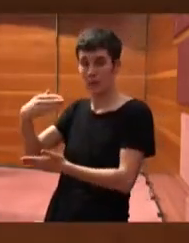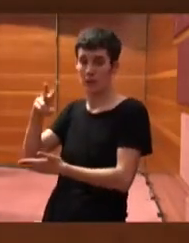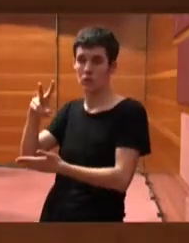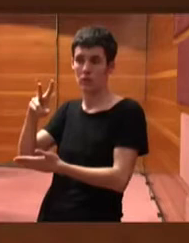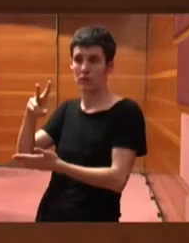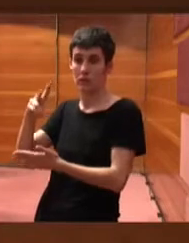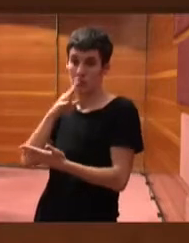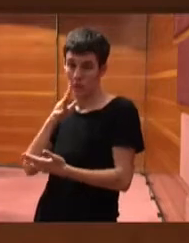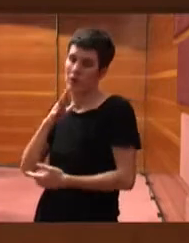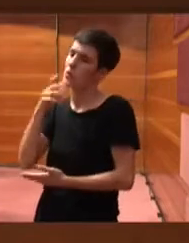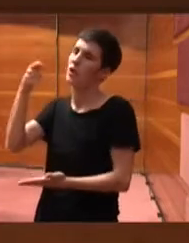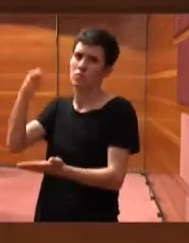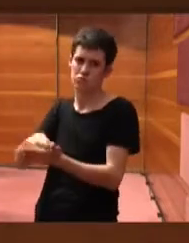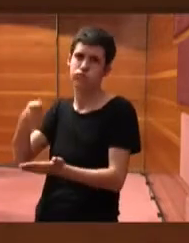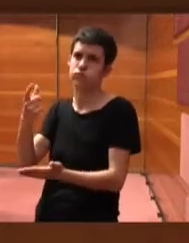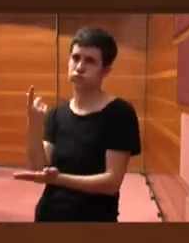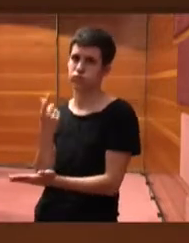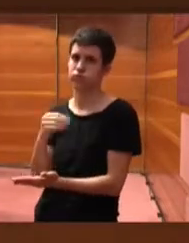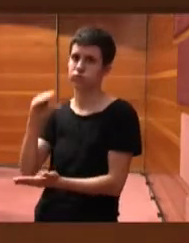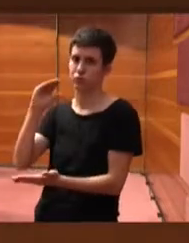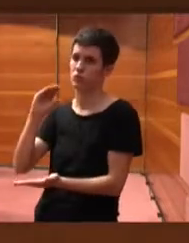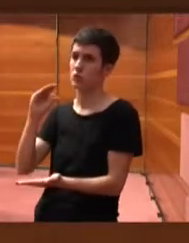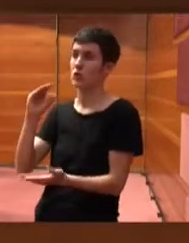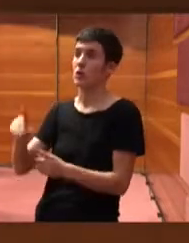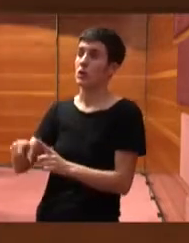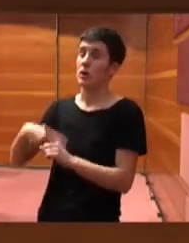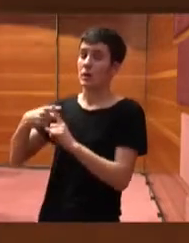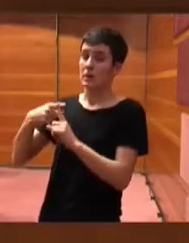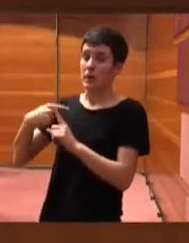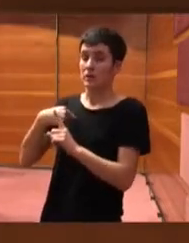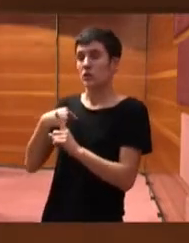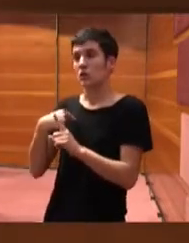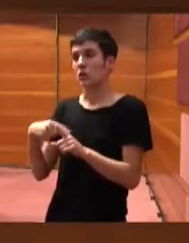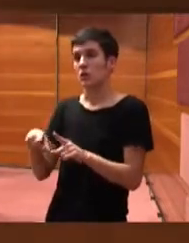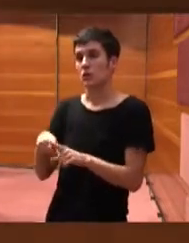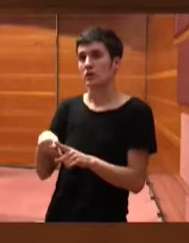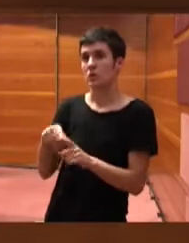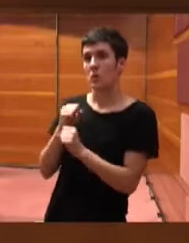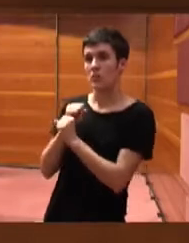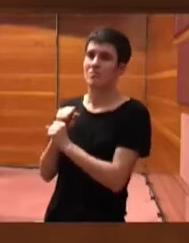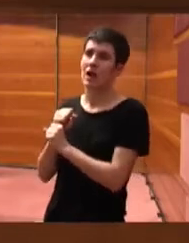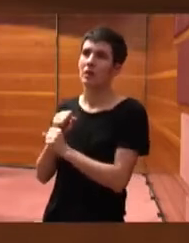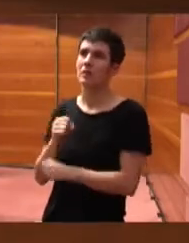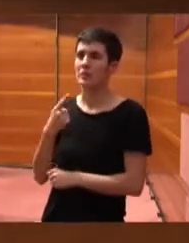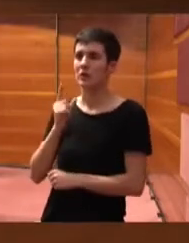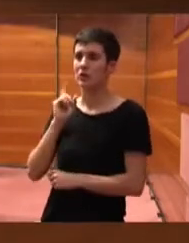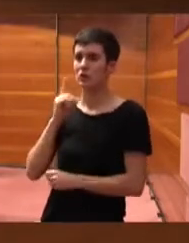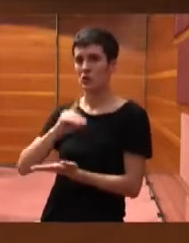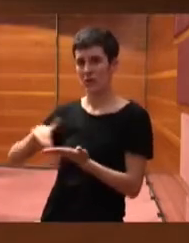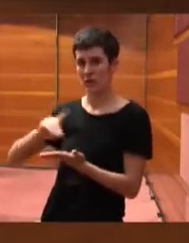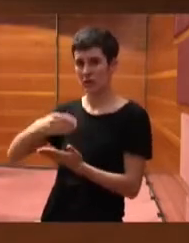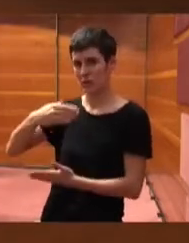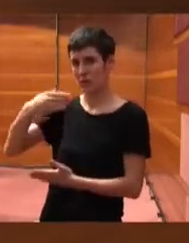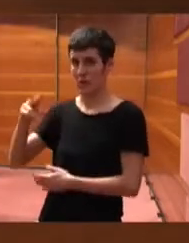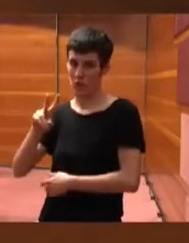Primero, porque es caro. Y segundo, porque estoy atada. Me van a estar, primero, solamente son los datos del BBV.